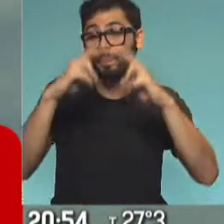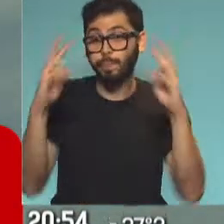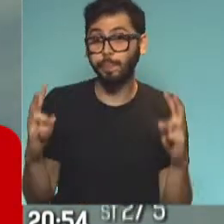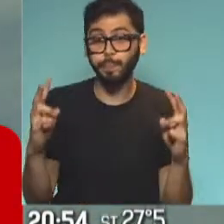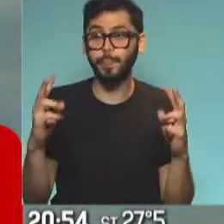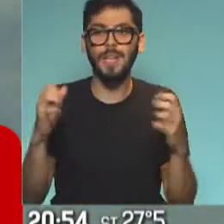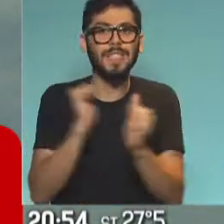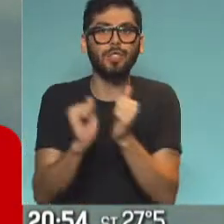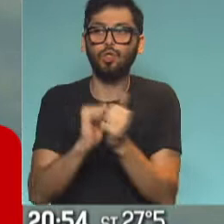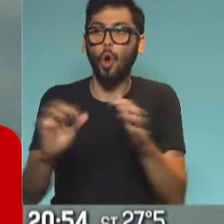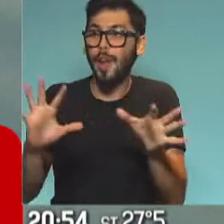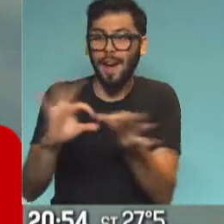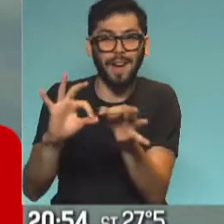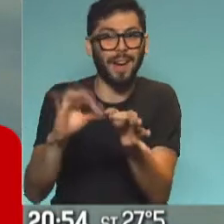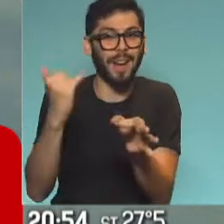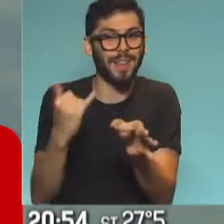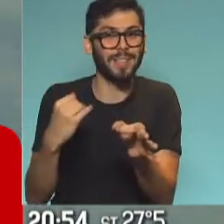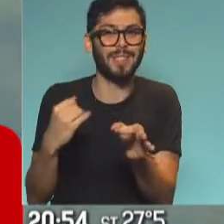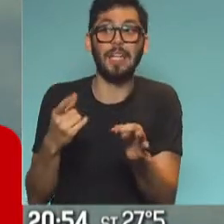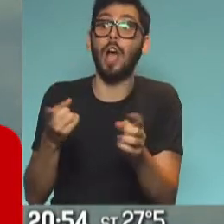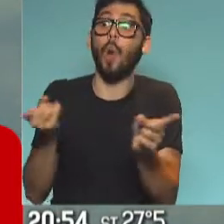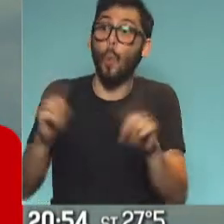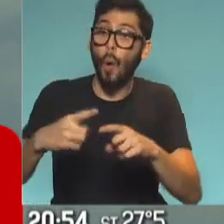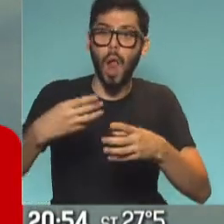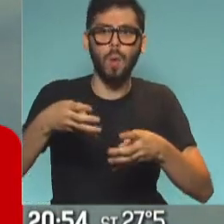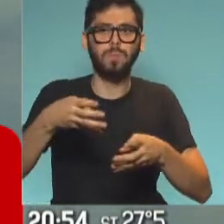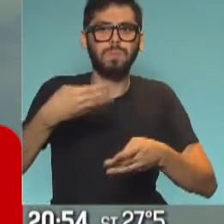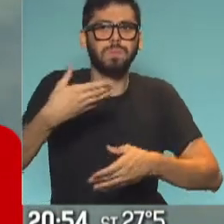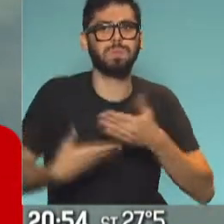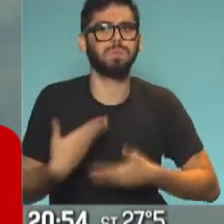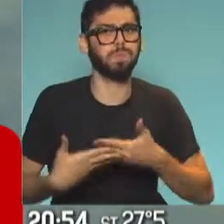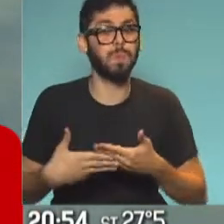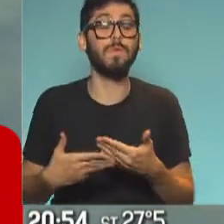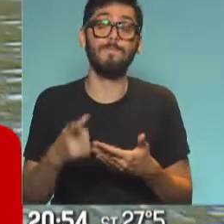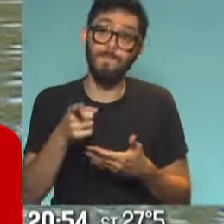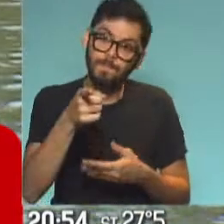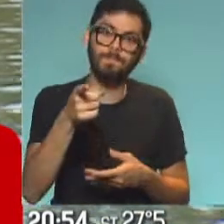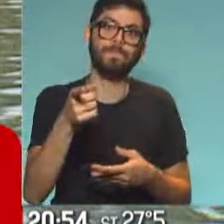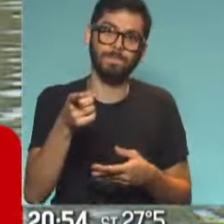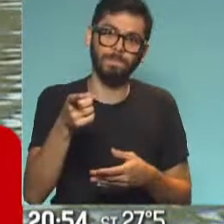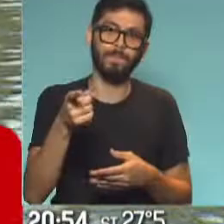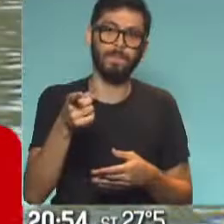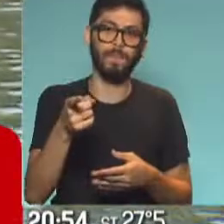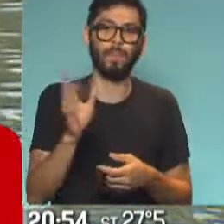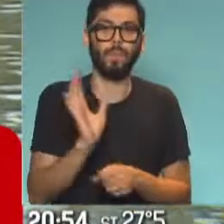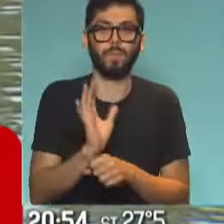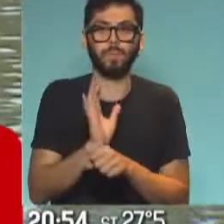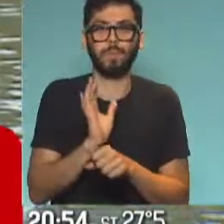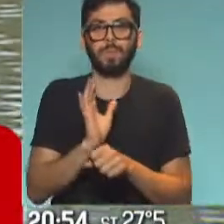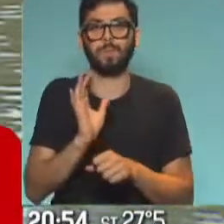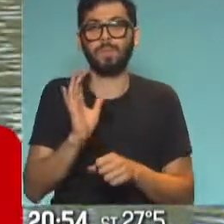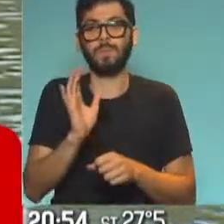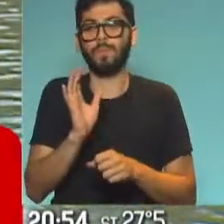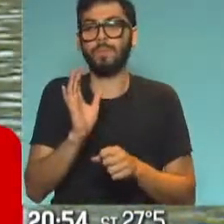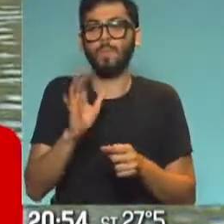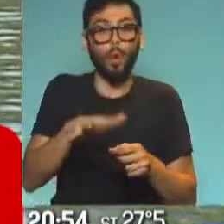a través de volver a poner en funcionamiento el puente transbordador, justamente unir a las dos comunidades